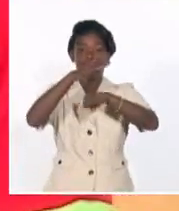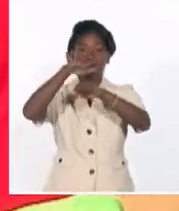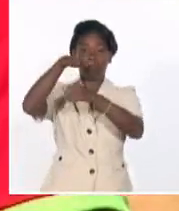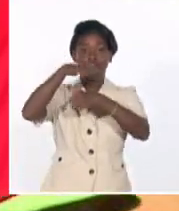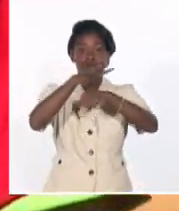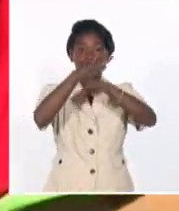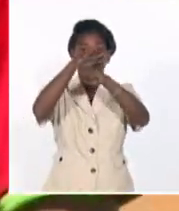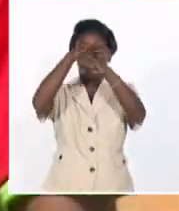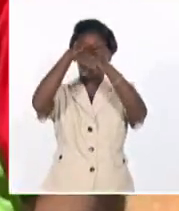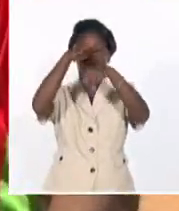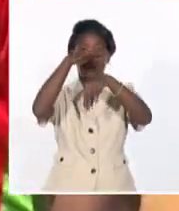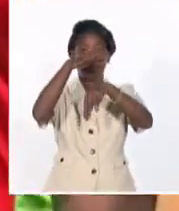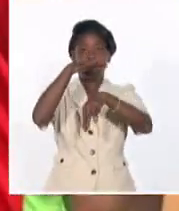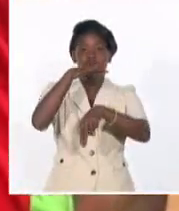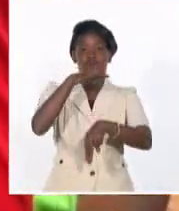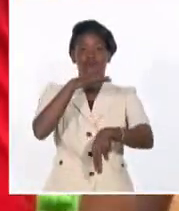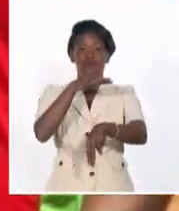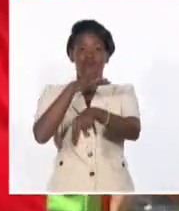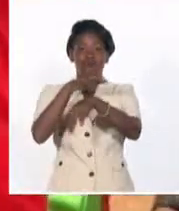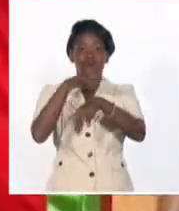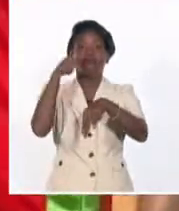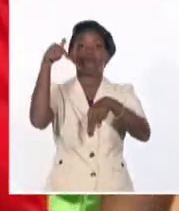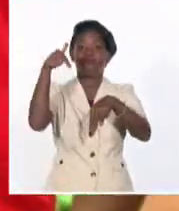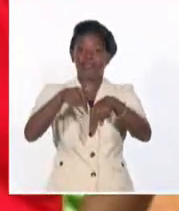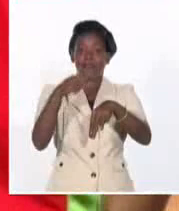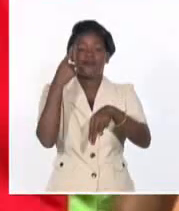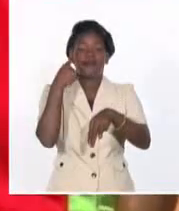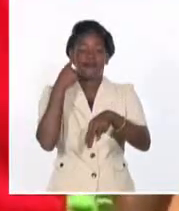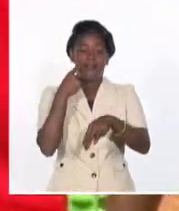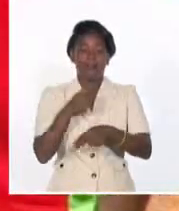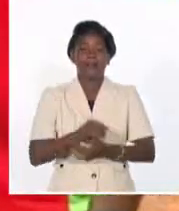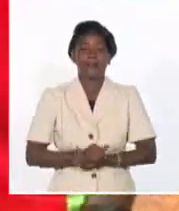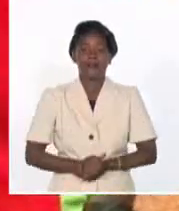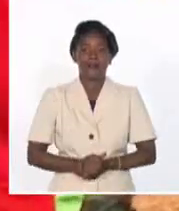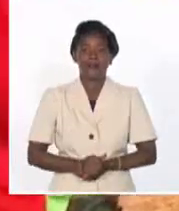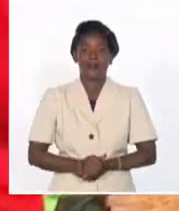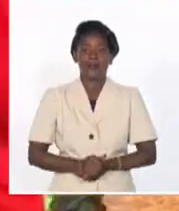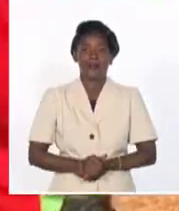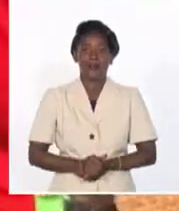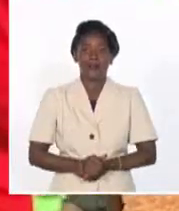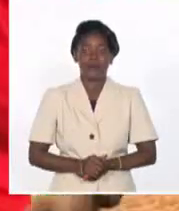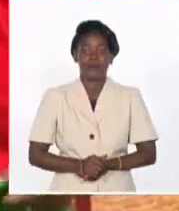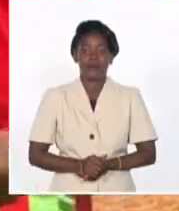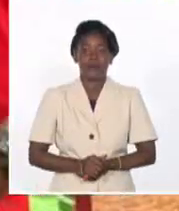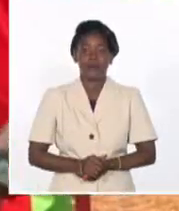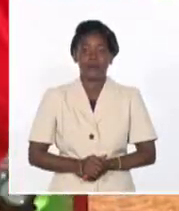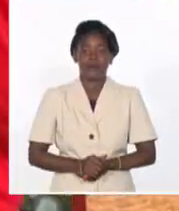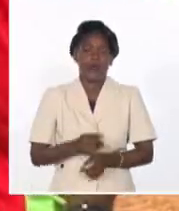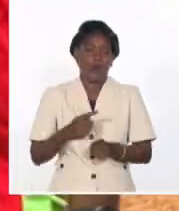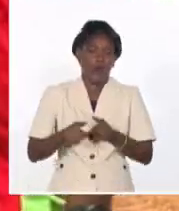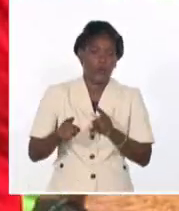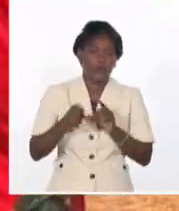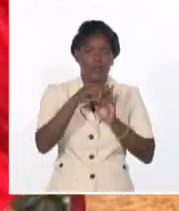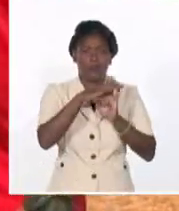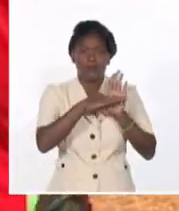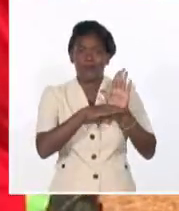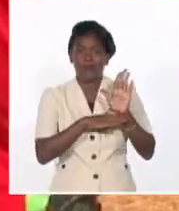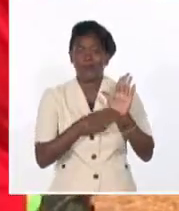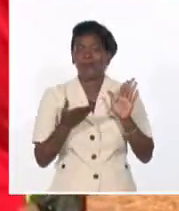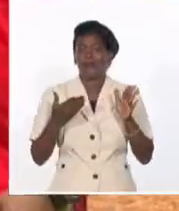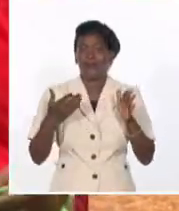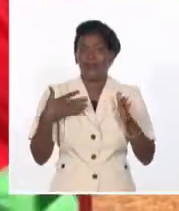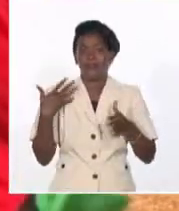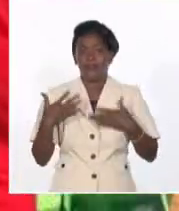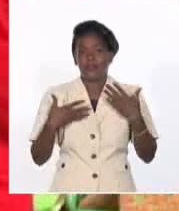presenciar. Y un grupo de actividades que estamos desarrollando aledaña aquí al estadio, culturales recreativas, que bueno, van a contribuir